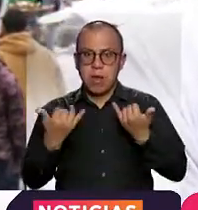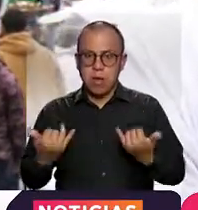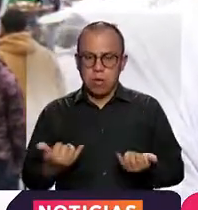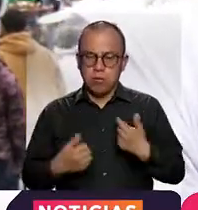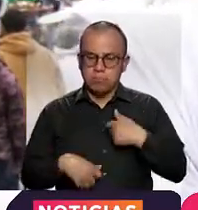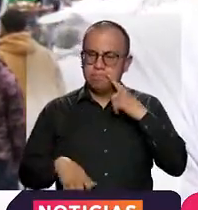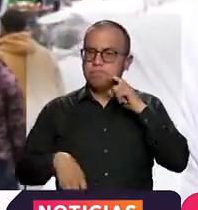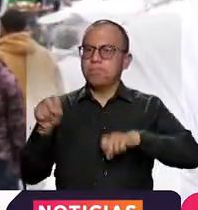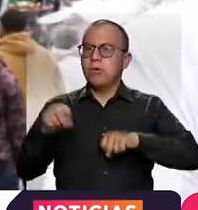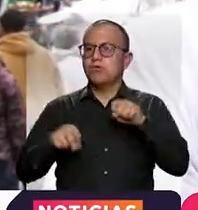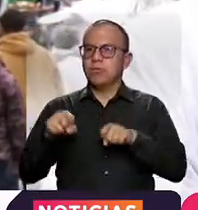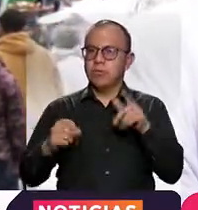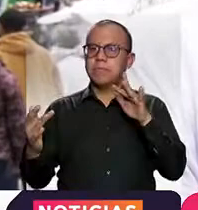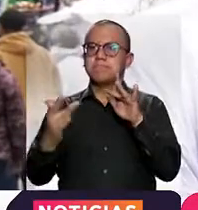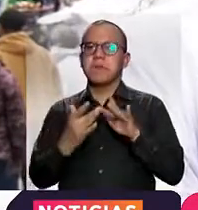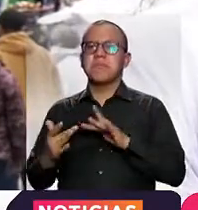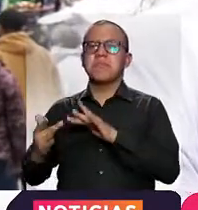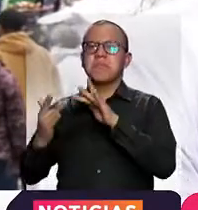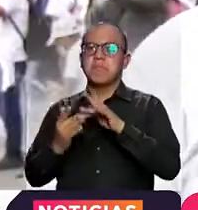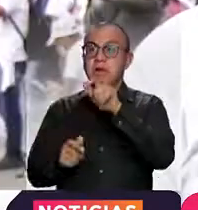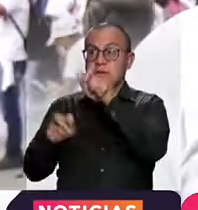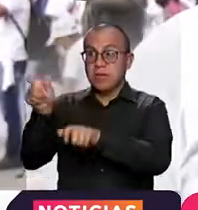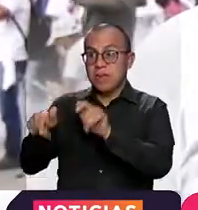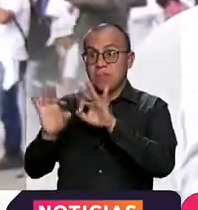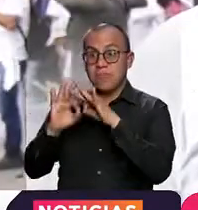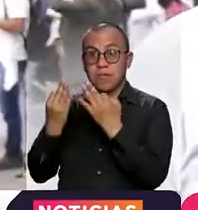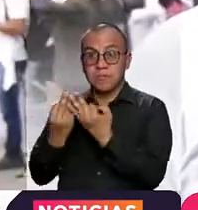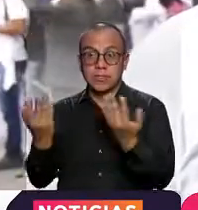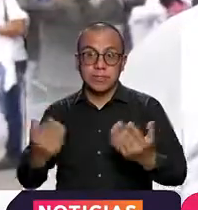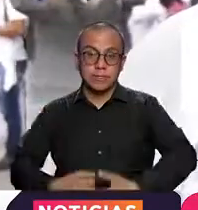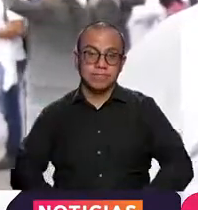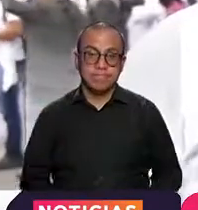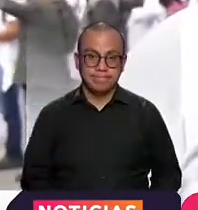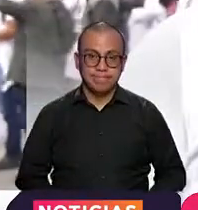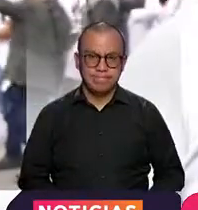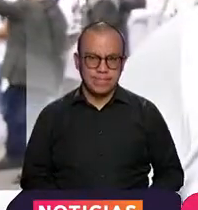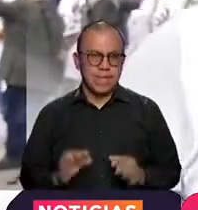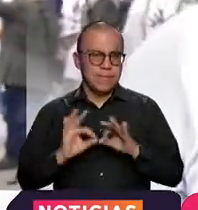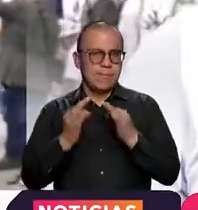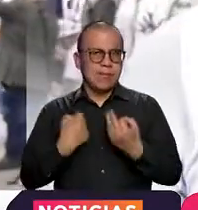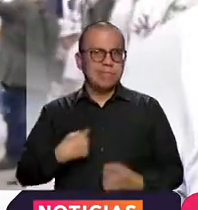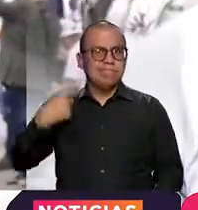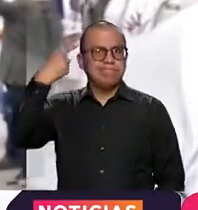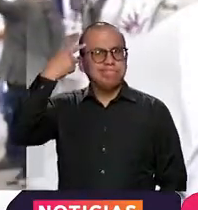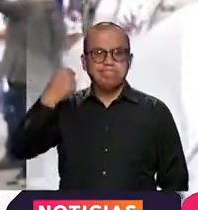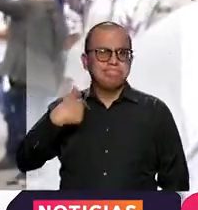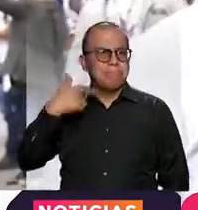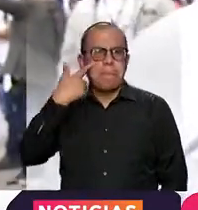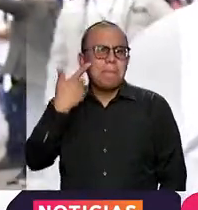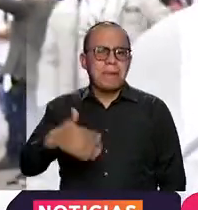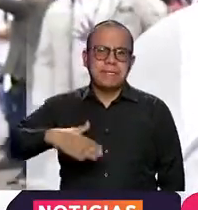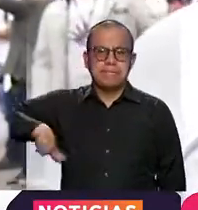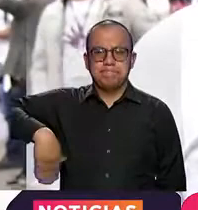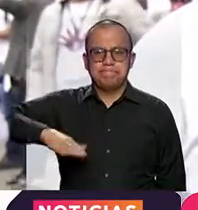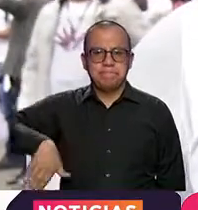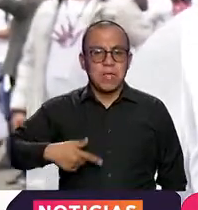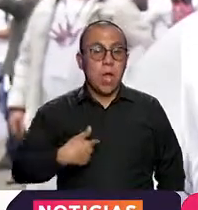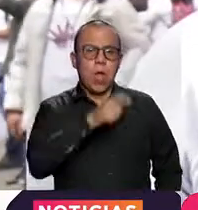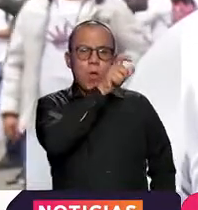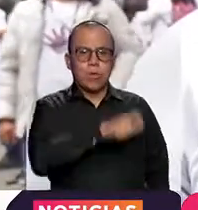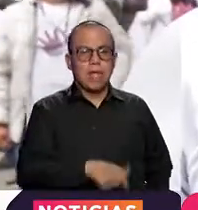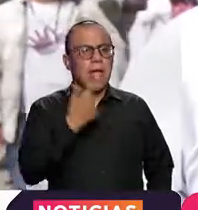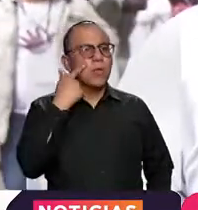la posibilidad de volver a reencontrarme con ellos. Cada uno junto con su familia, que ya no pensaban que yo existía, que no estaba en este